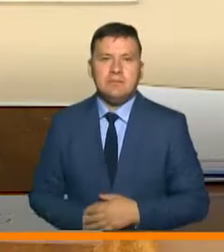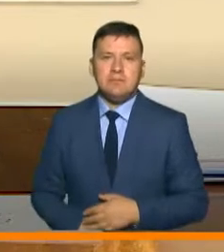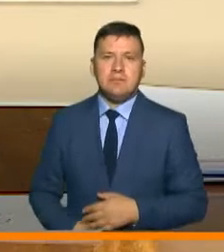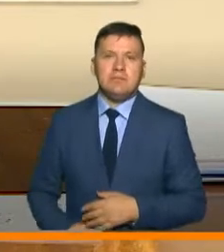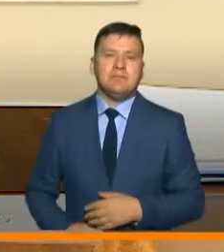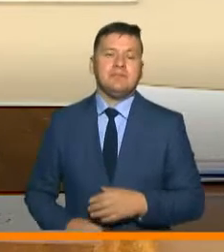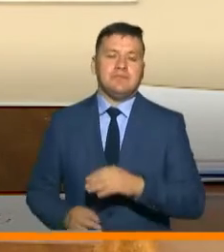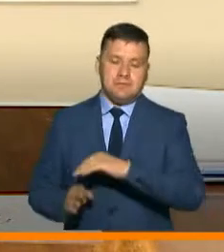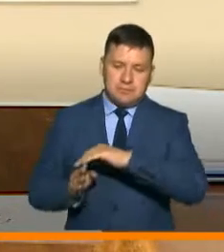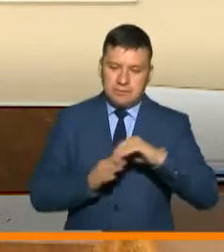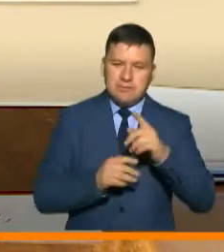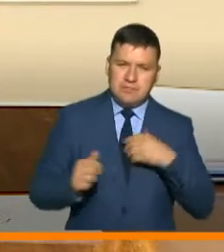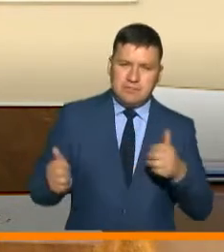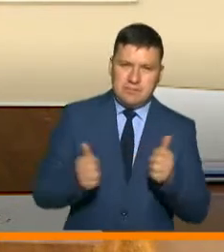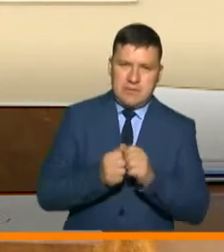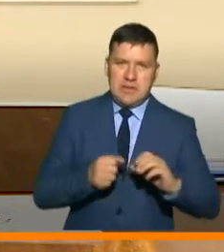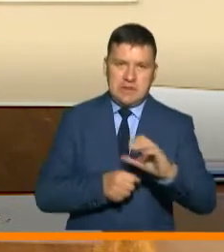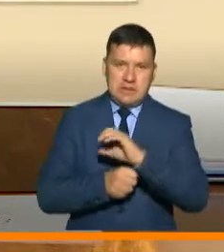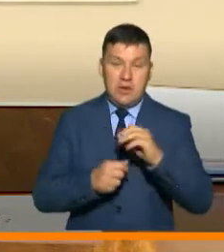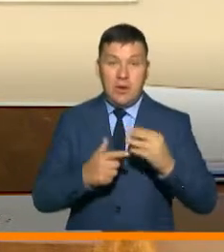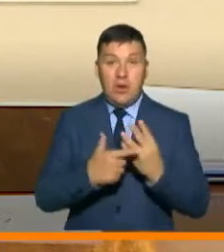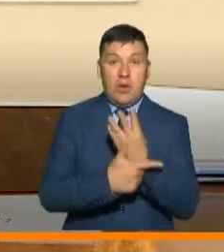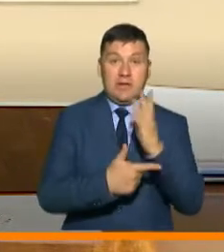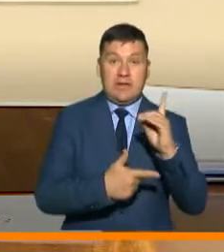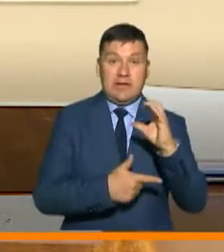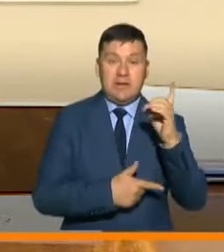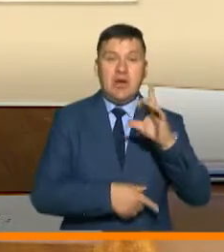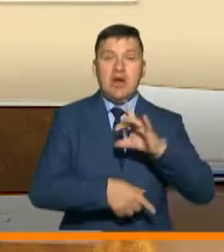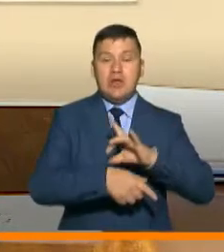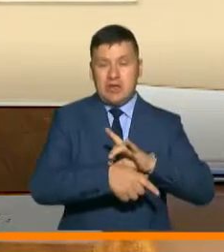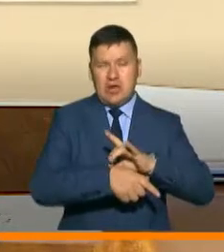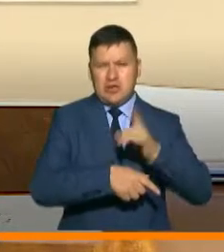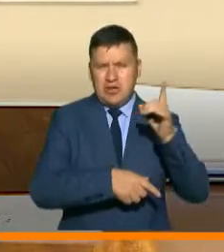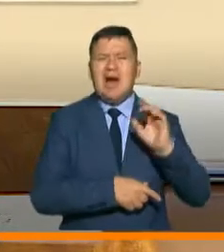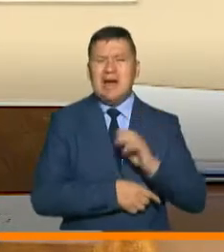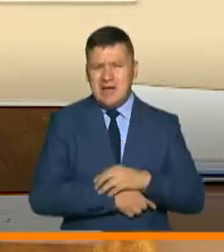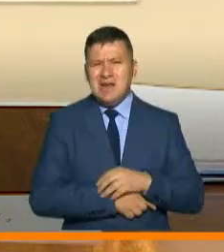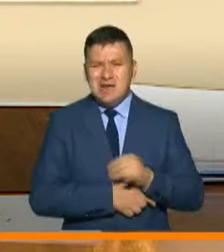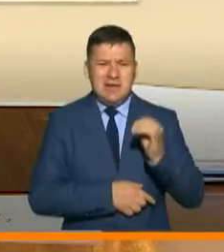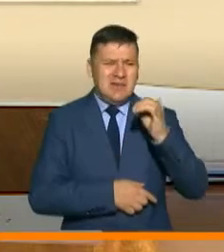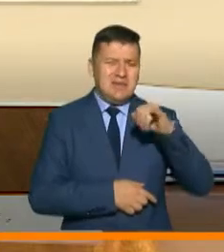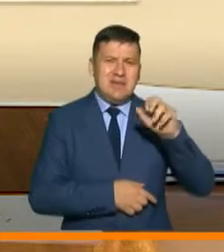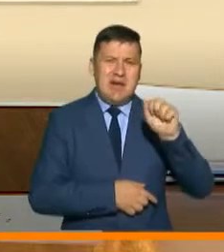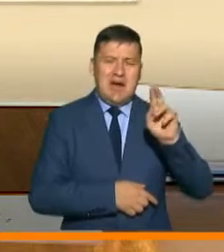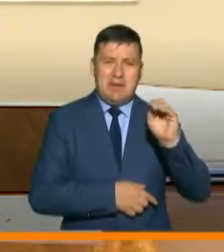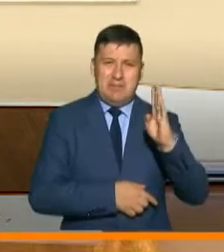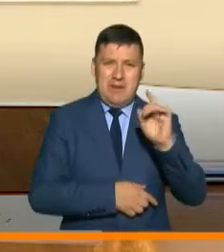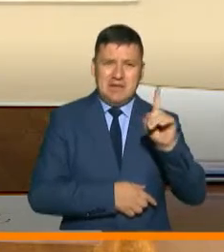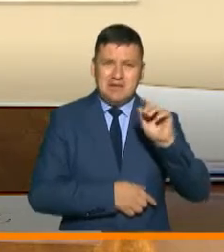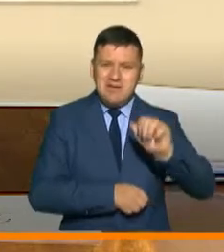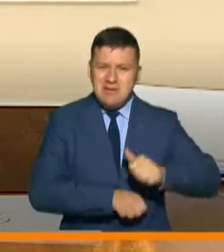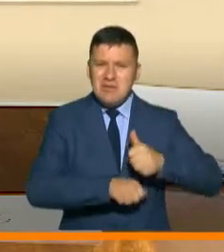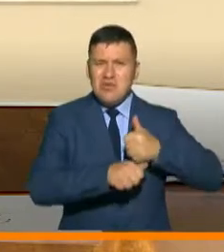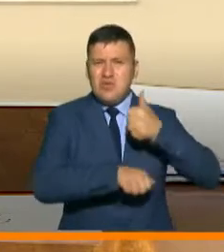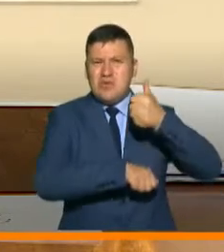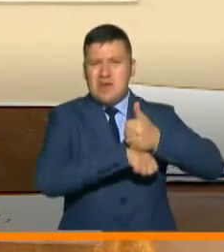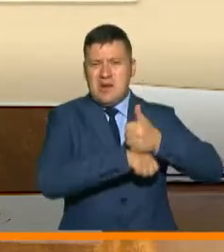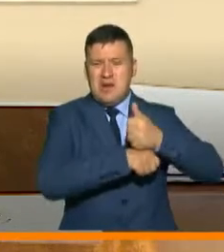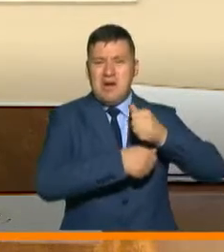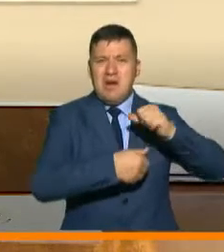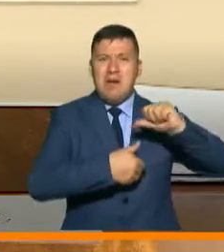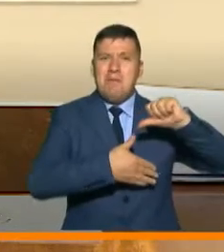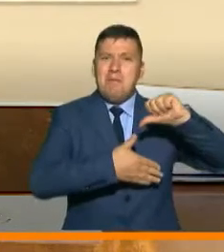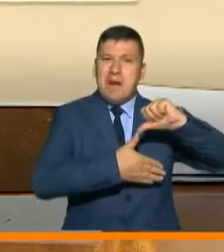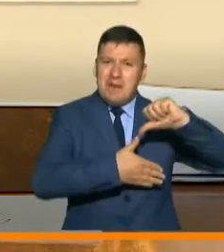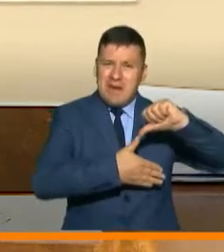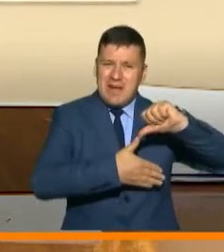también nos acompaña desde la ciudad de washington el doctor jarbas barbosa él es el subdirector de la organización panamericana de la